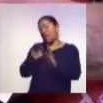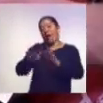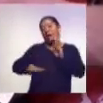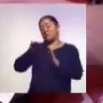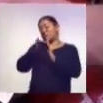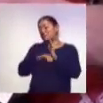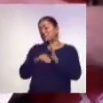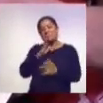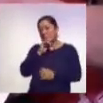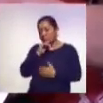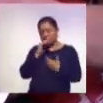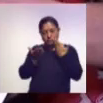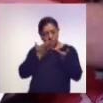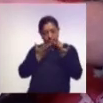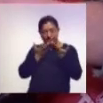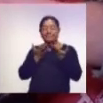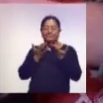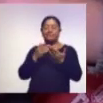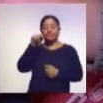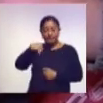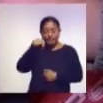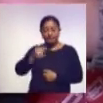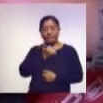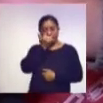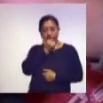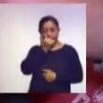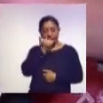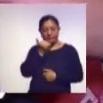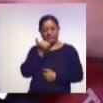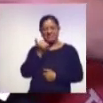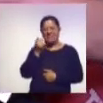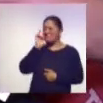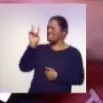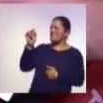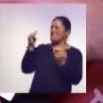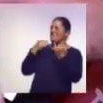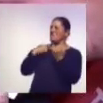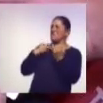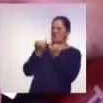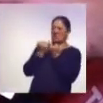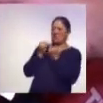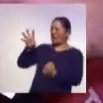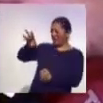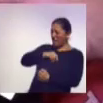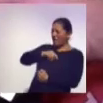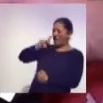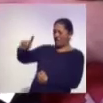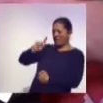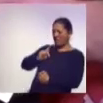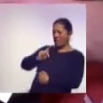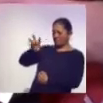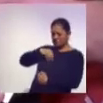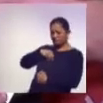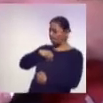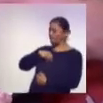Y entonces, para que estos alumnos no causen deserción y tengan más probabilidades de